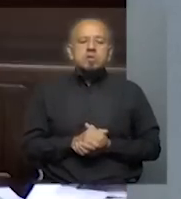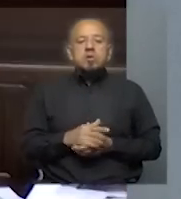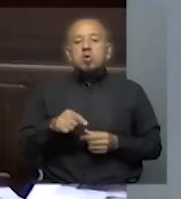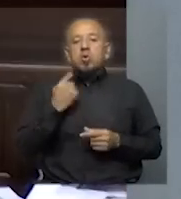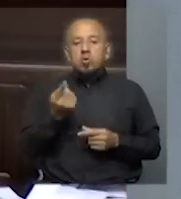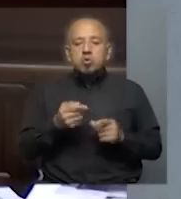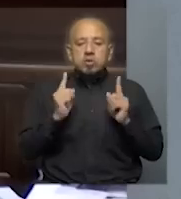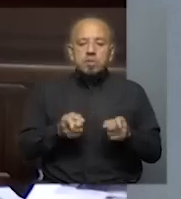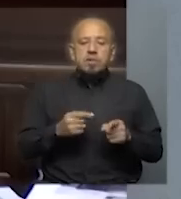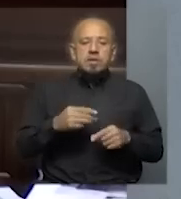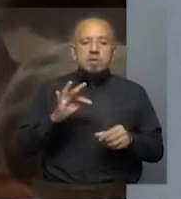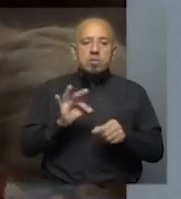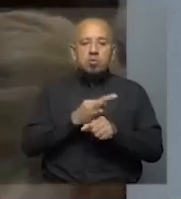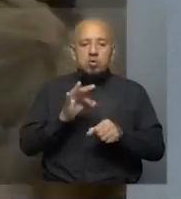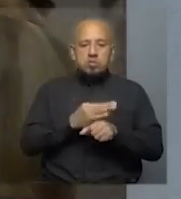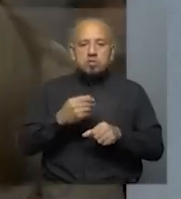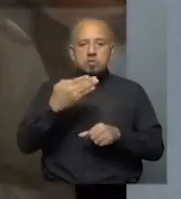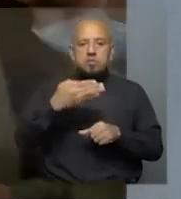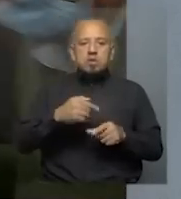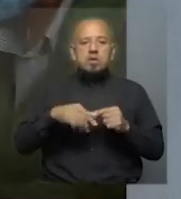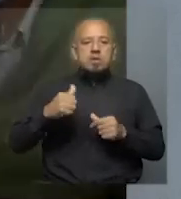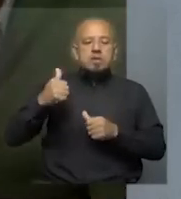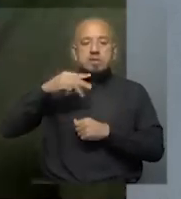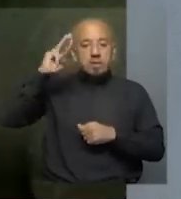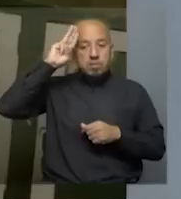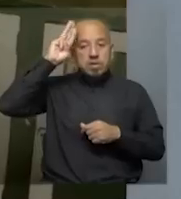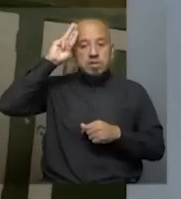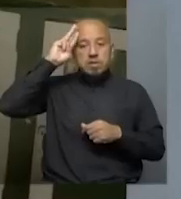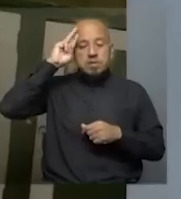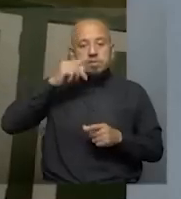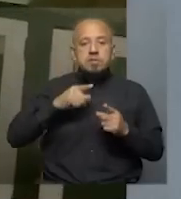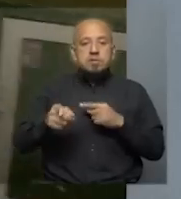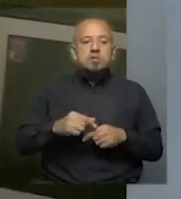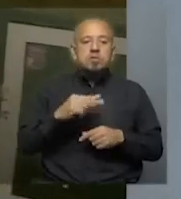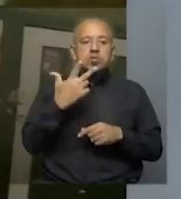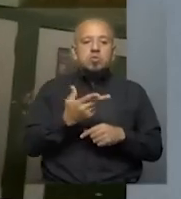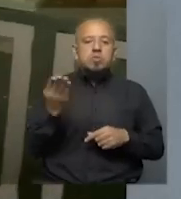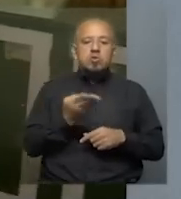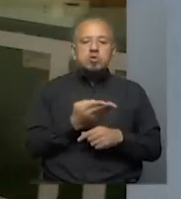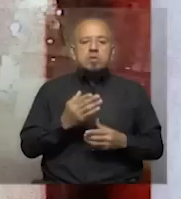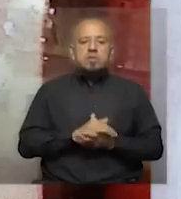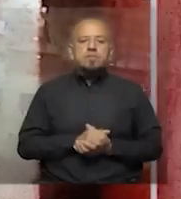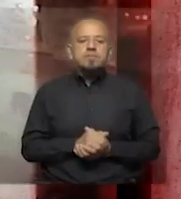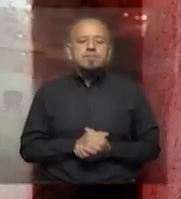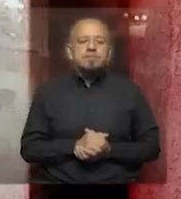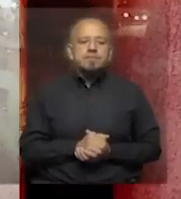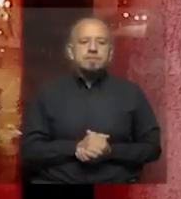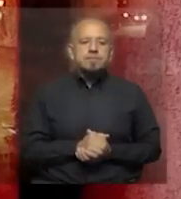los mencionados fueron Pedro Bordaberry y Guido Manini Ríos, ambos políticos con un 3% de menciones.